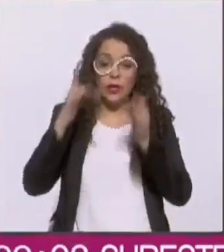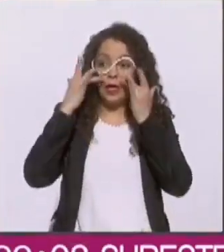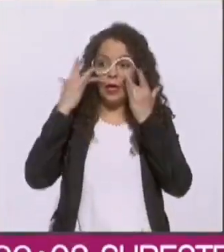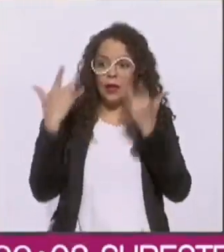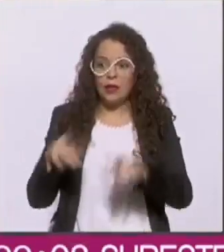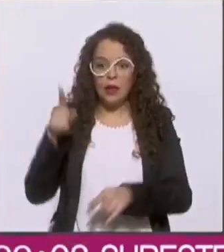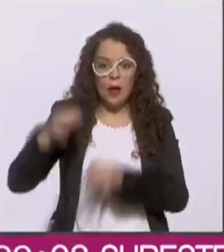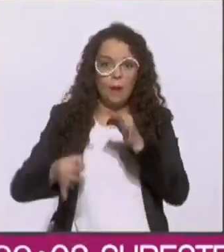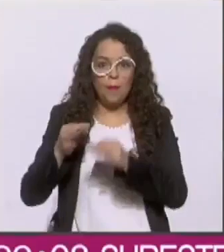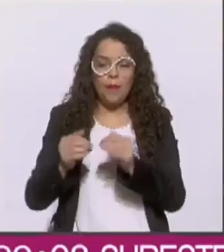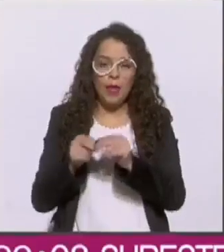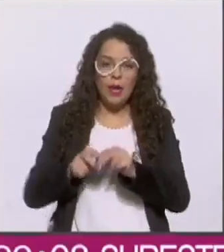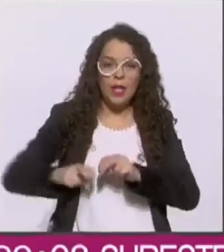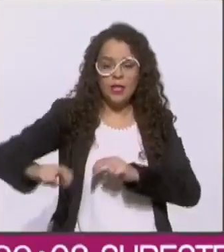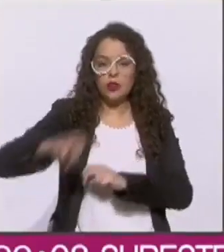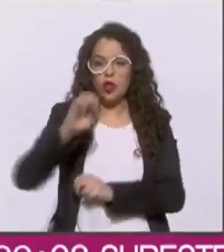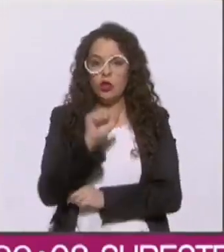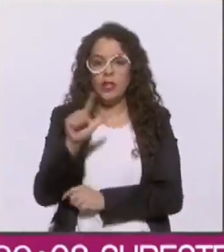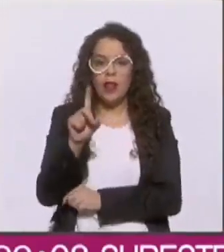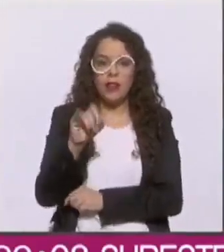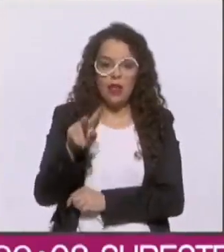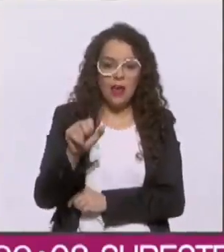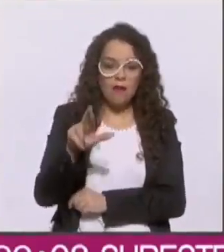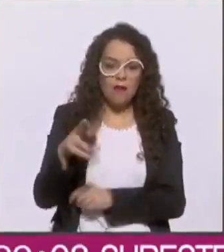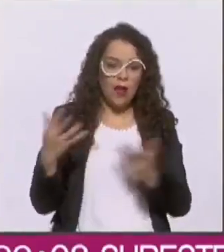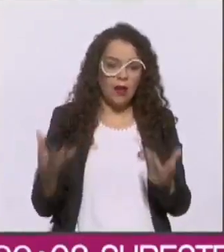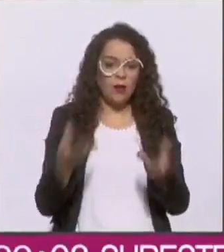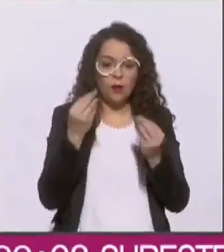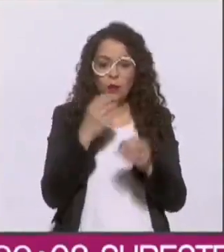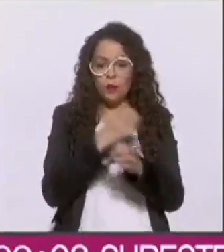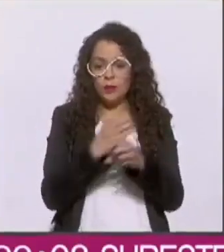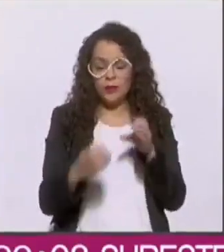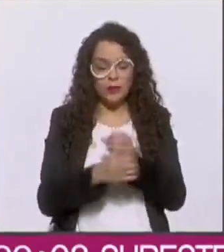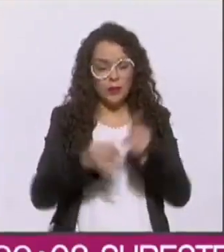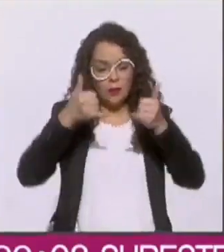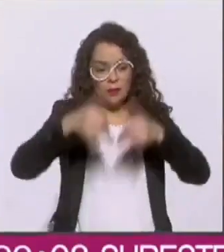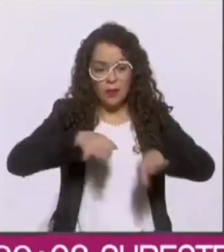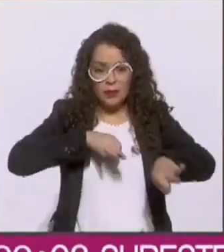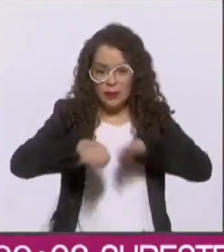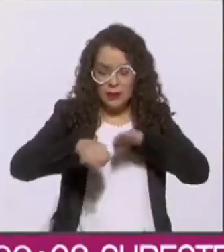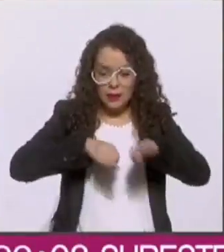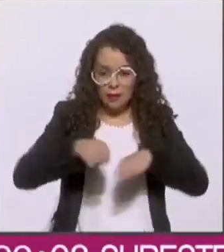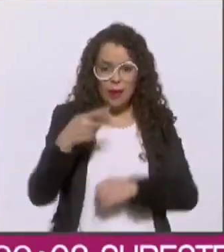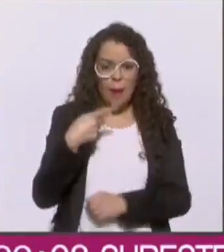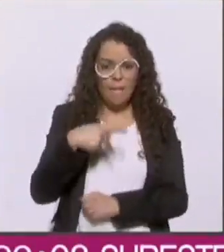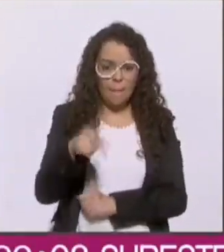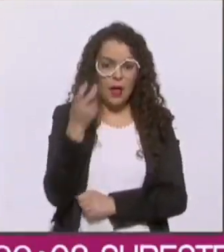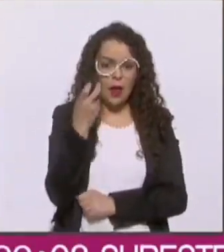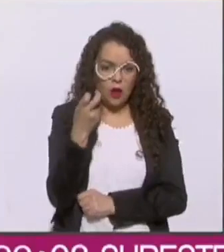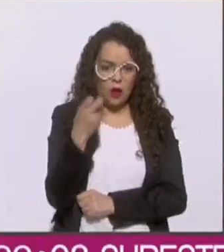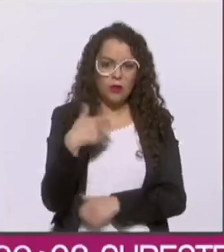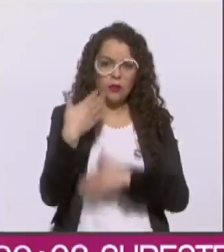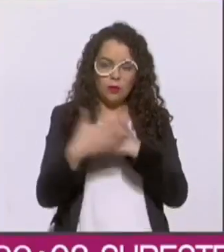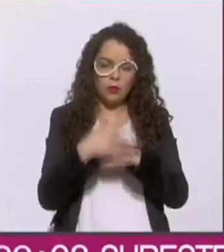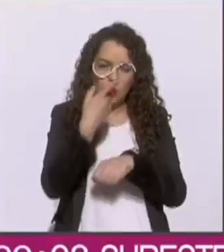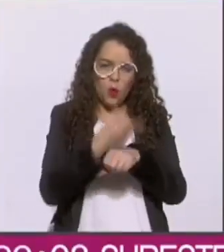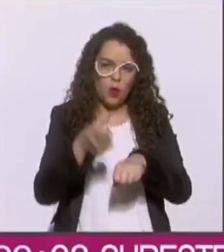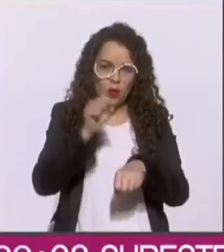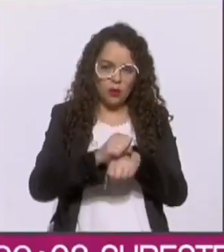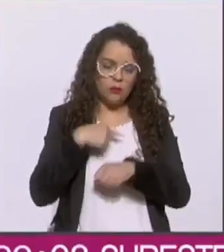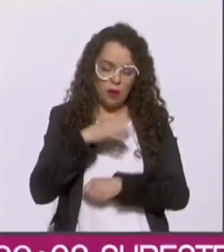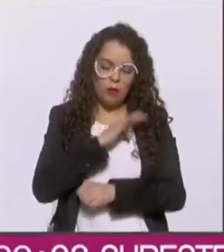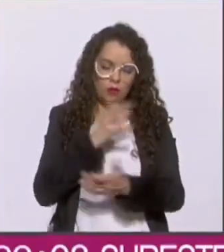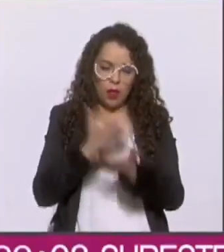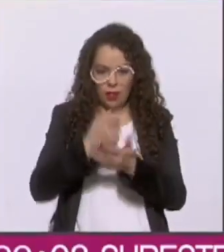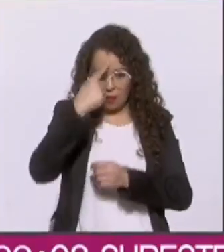Saldívar. Tenemos tantas que hacer, pero yo creo que será motivo de la siguiente semana esa posición. Rocío